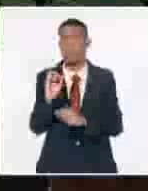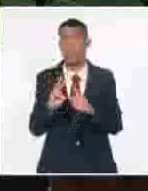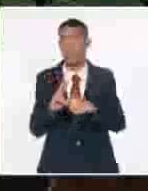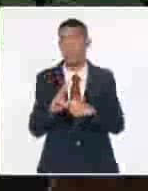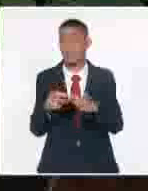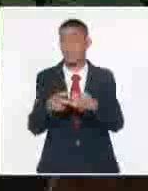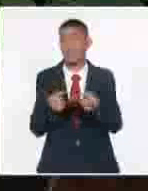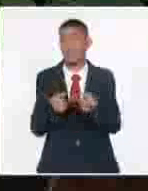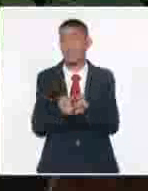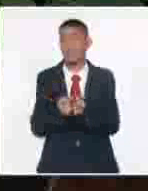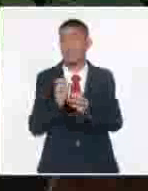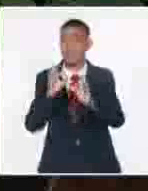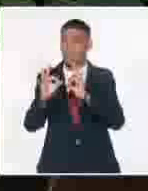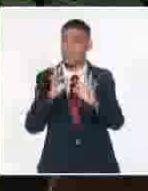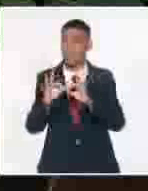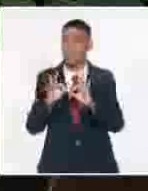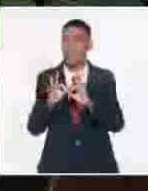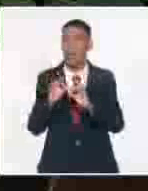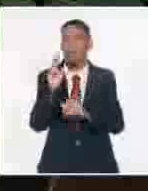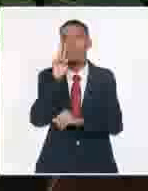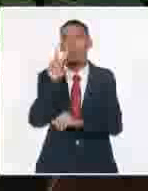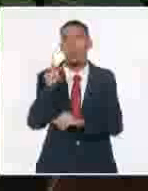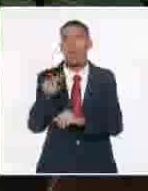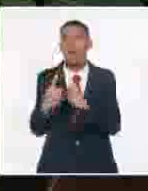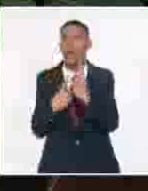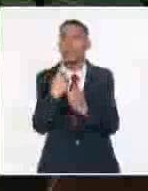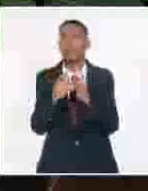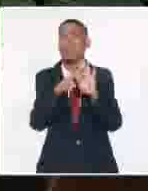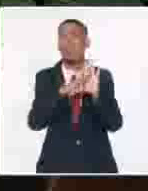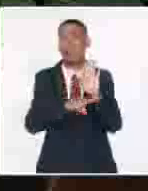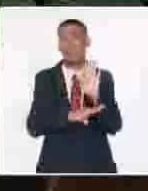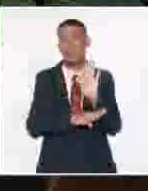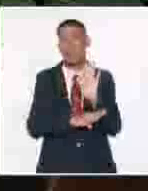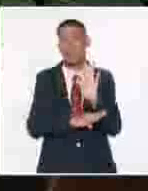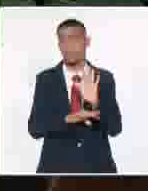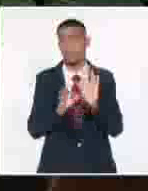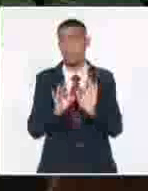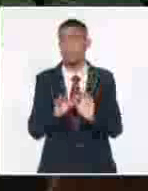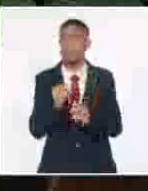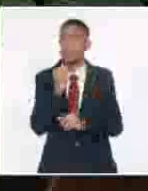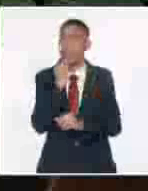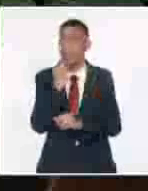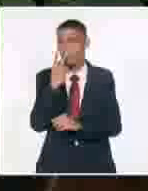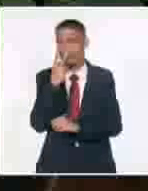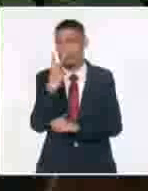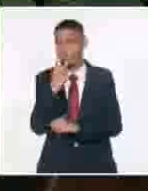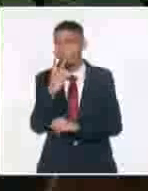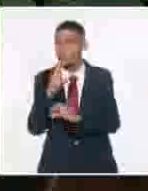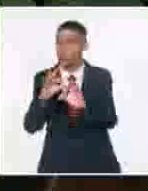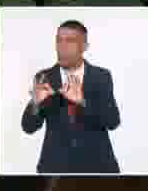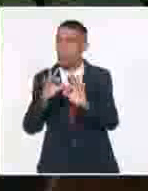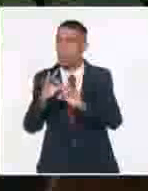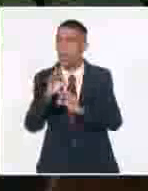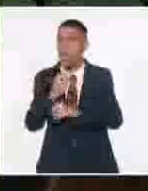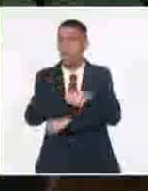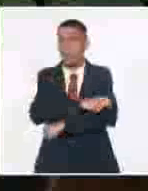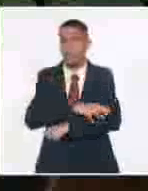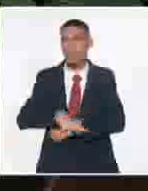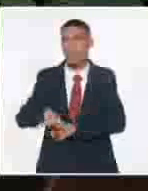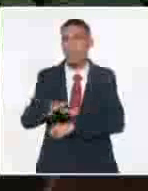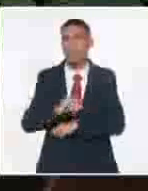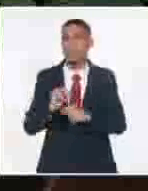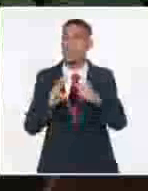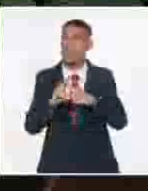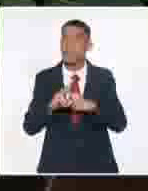Unidas adoptar todas las medidas necesarias para garantizar la protección internacional a